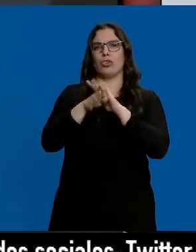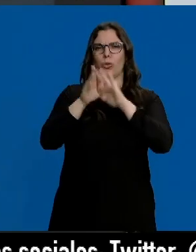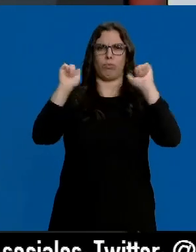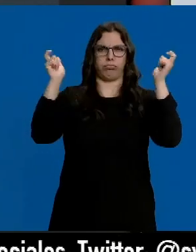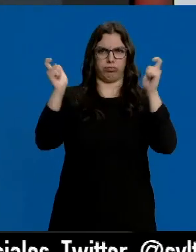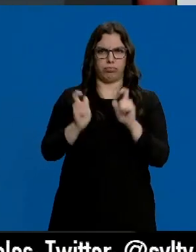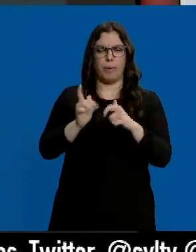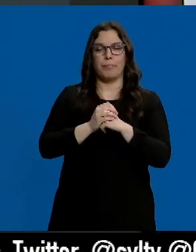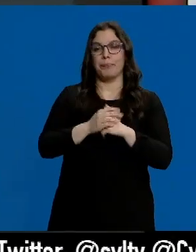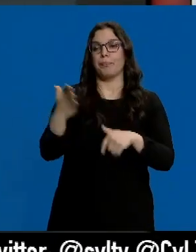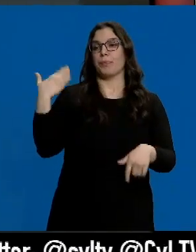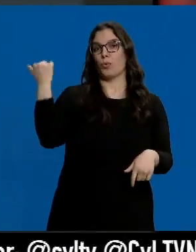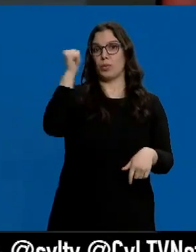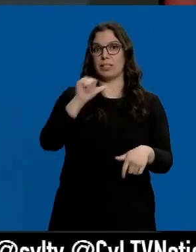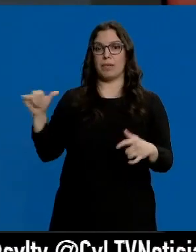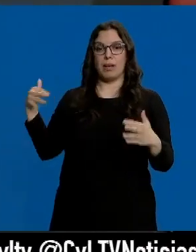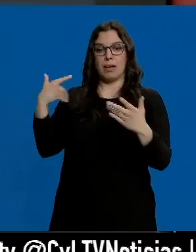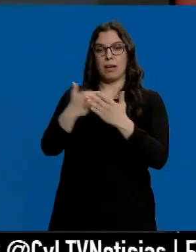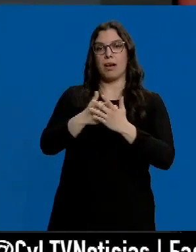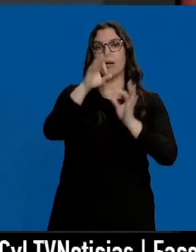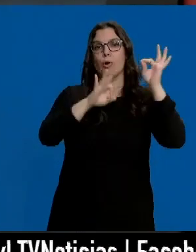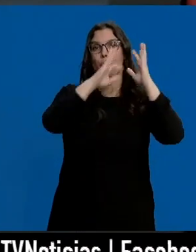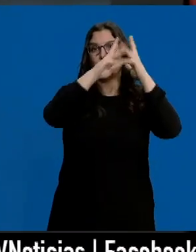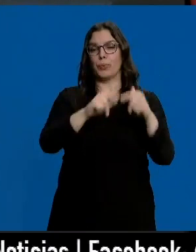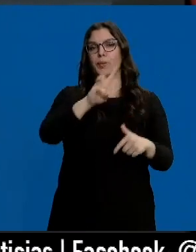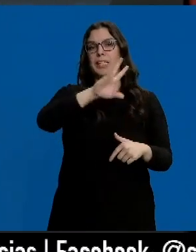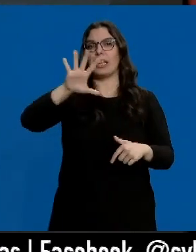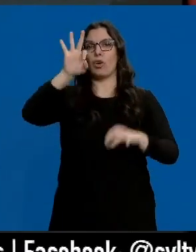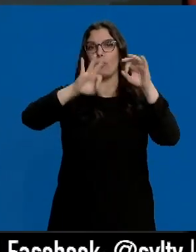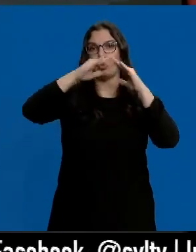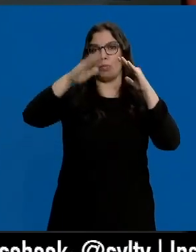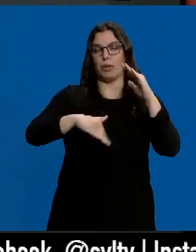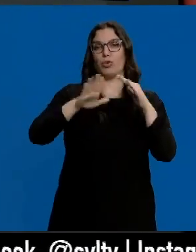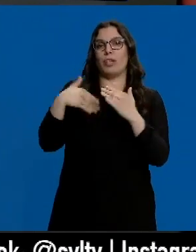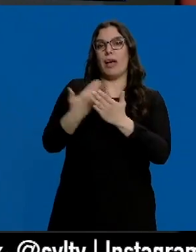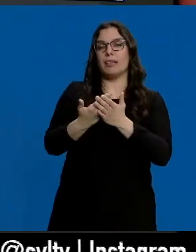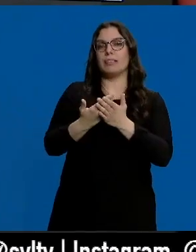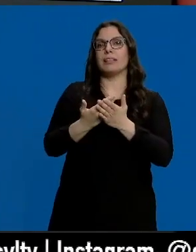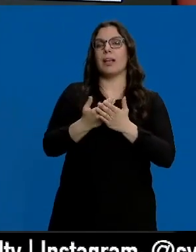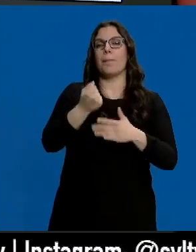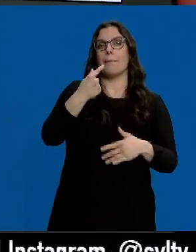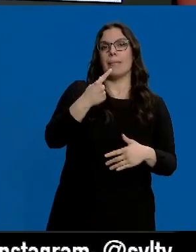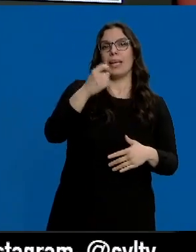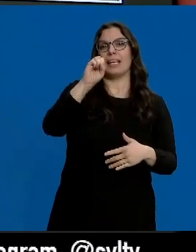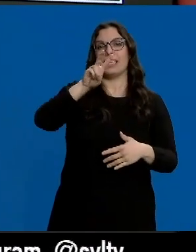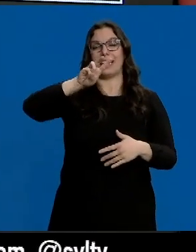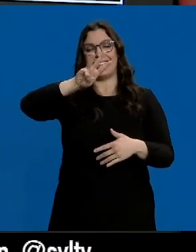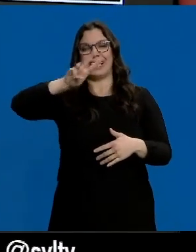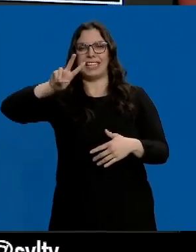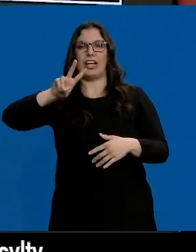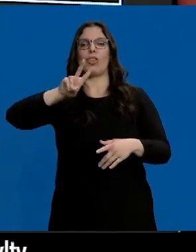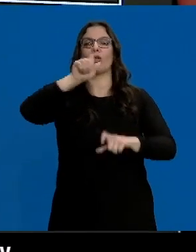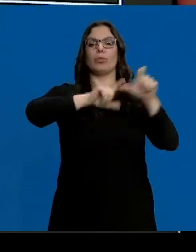descenso. En la última semana la incidencia ha caído un 35%, hasta situarse en los 1.032 casos por cada